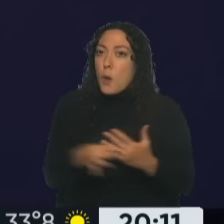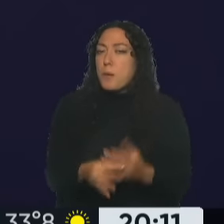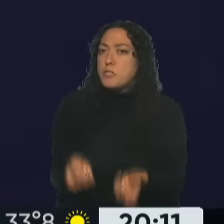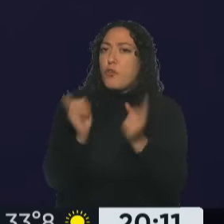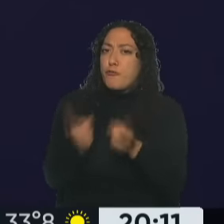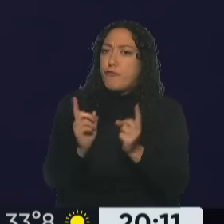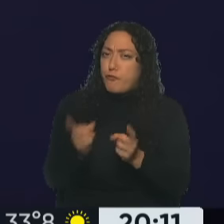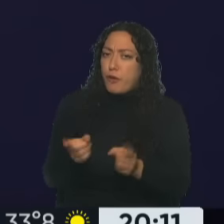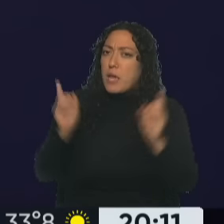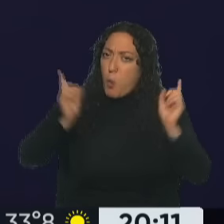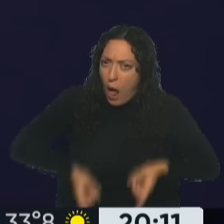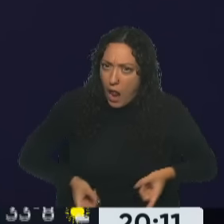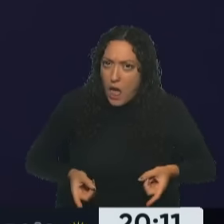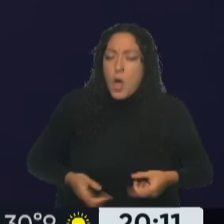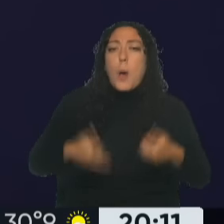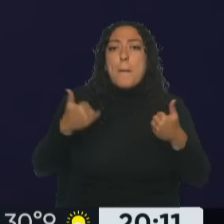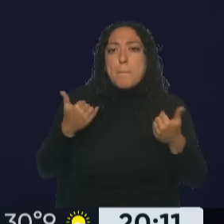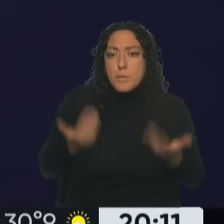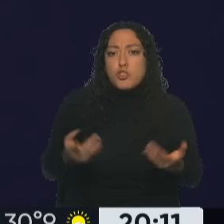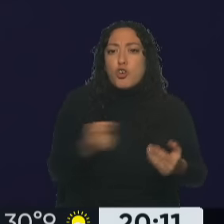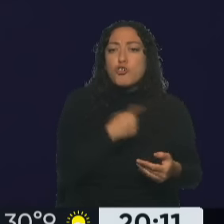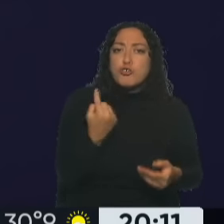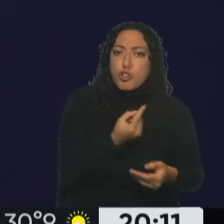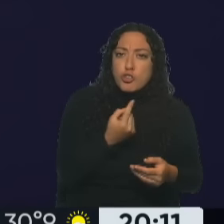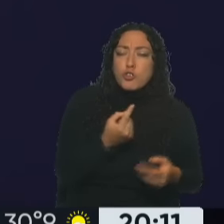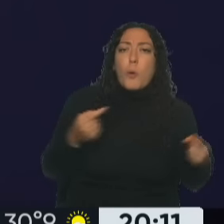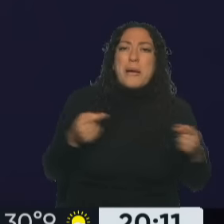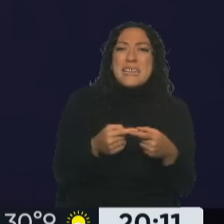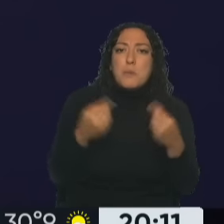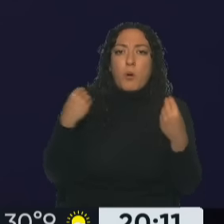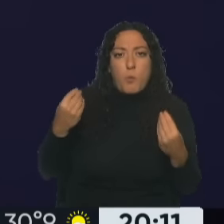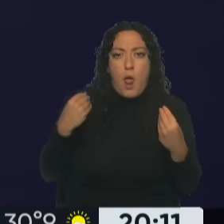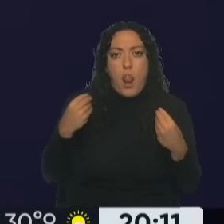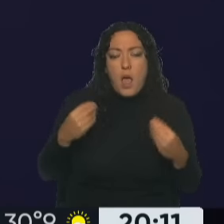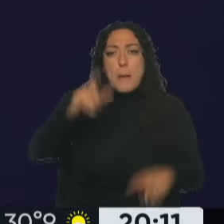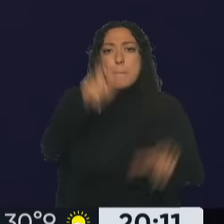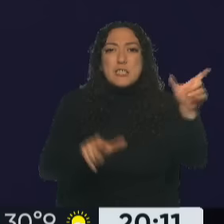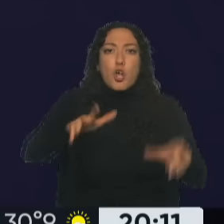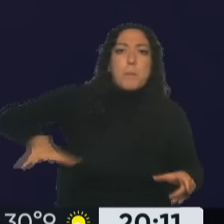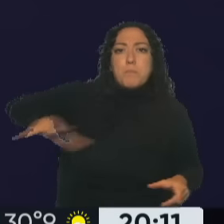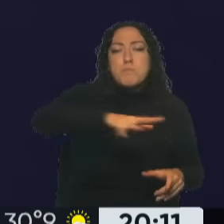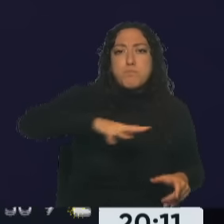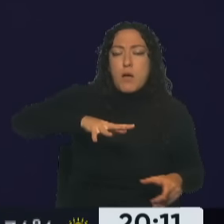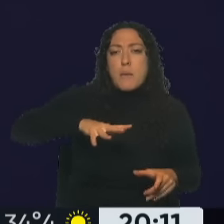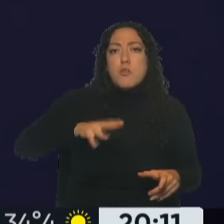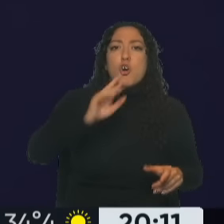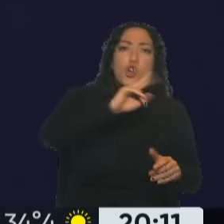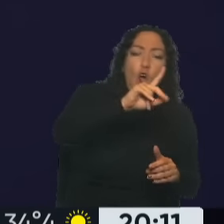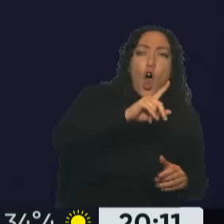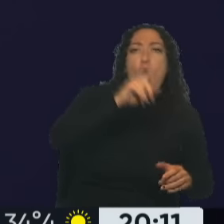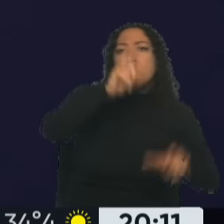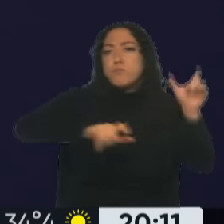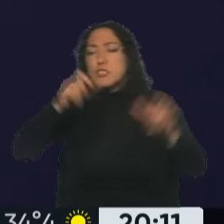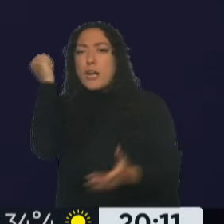algún punto lo que buscamos es efectivamente eso llevar la tranquilidad a la gente a los diferentes actores